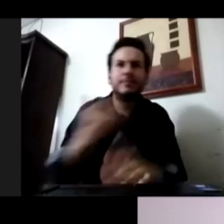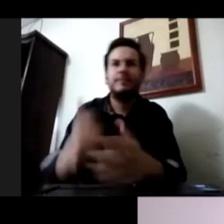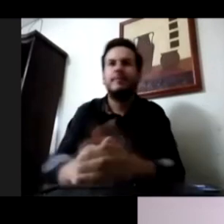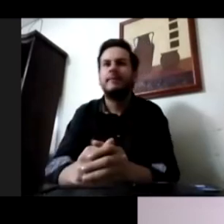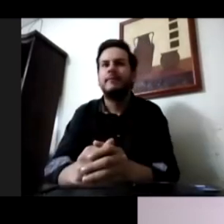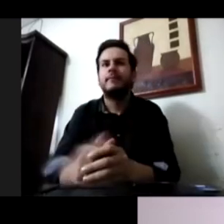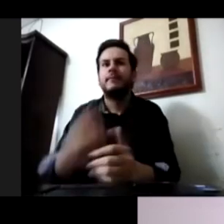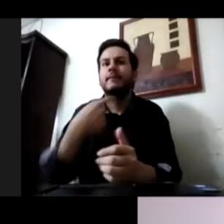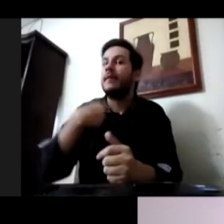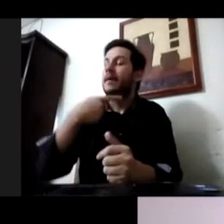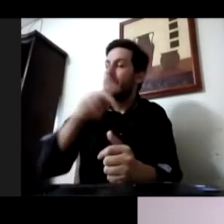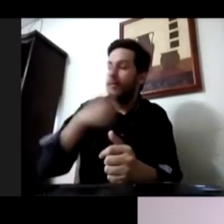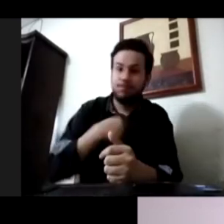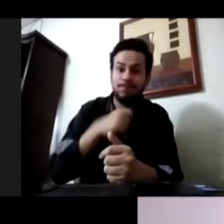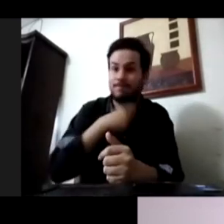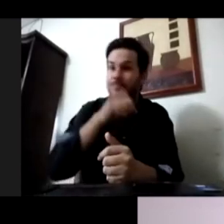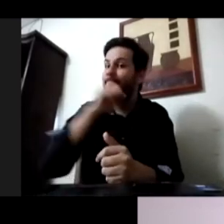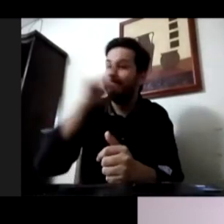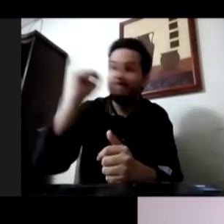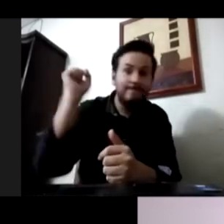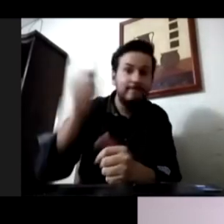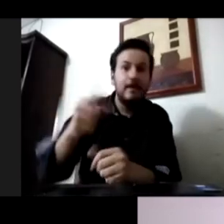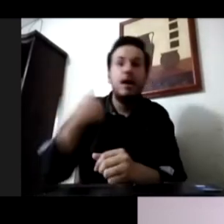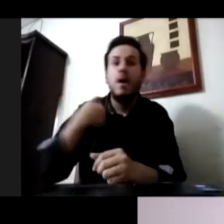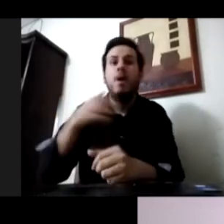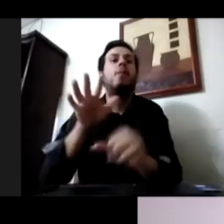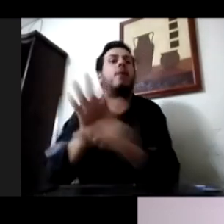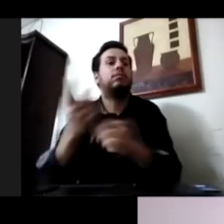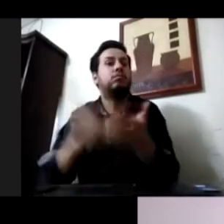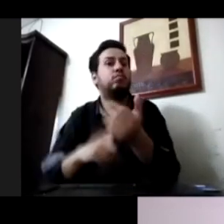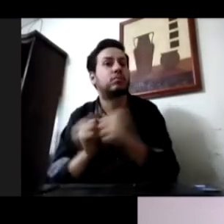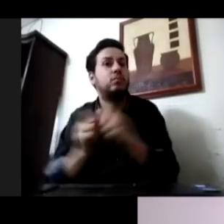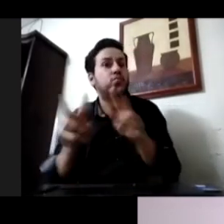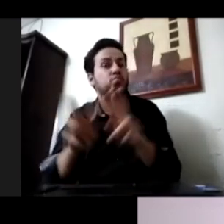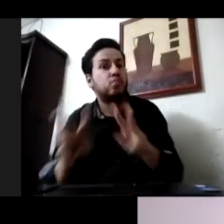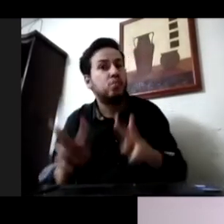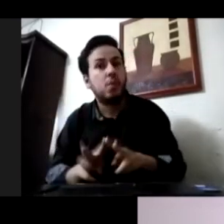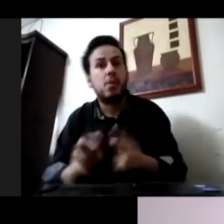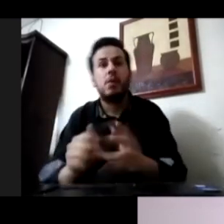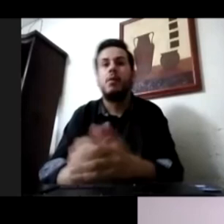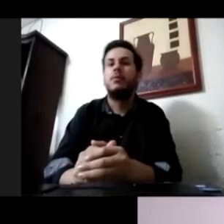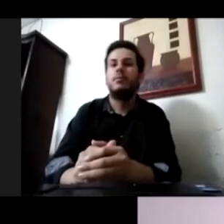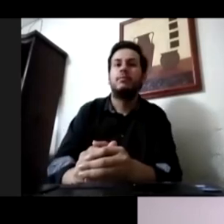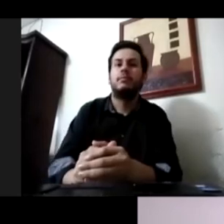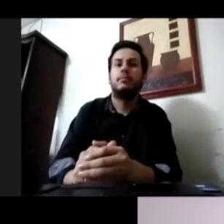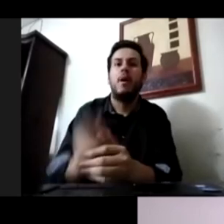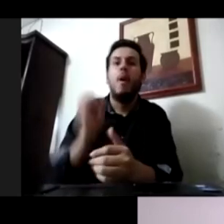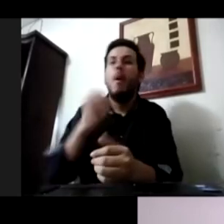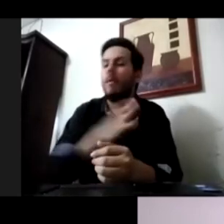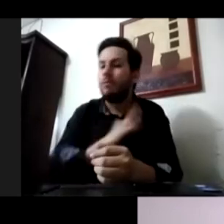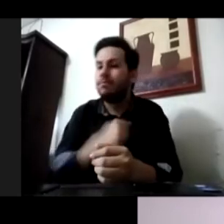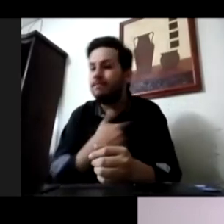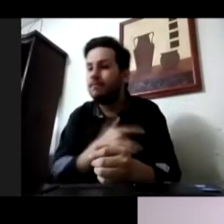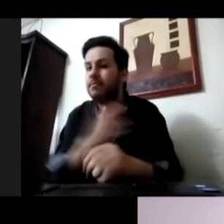familiares, hoy día ponen en mayor vulnerabilidad y en mayor riesgo a quienes son más débiles